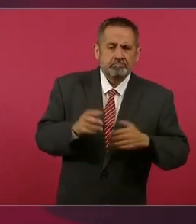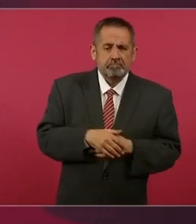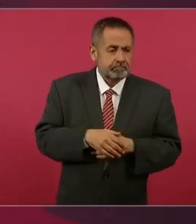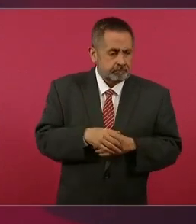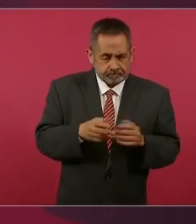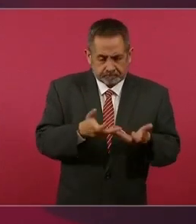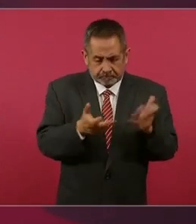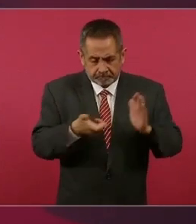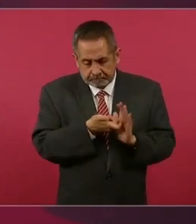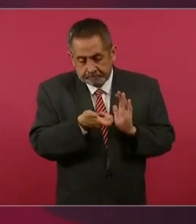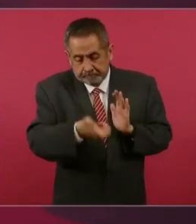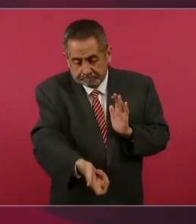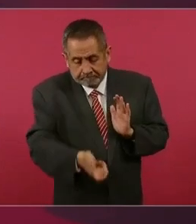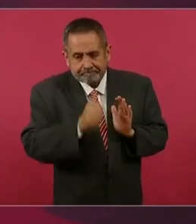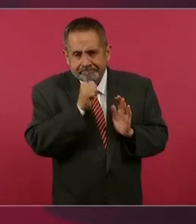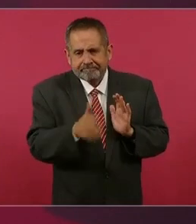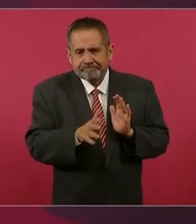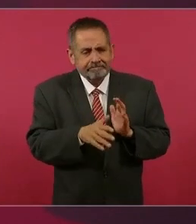paga renta a la naturaleza